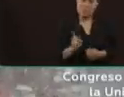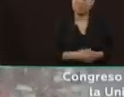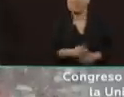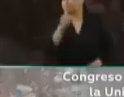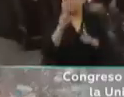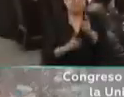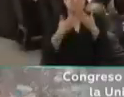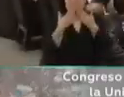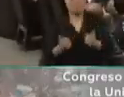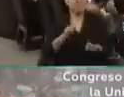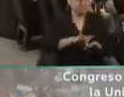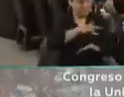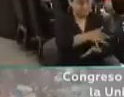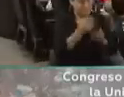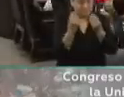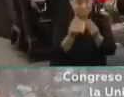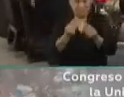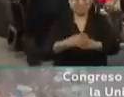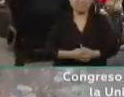gracias.